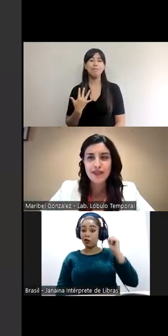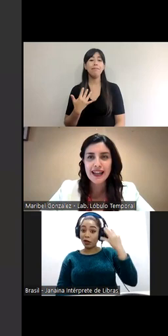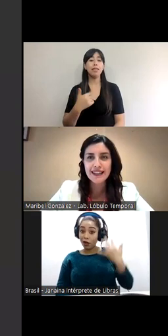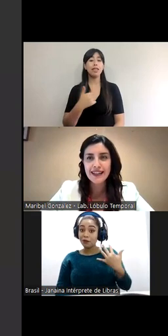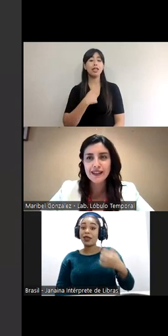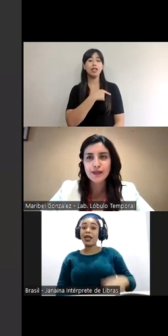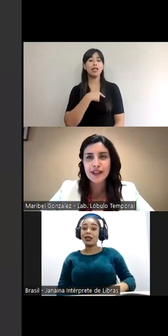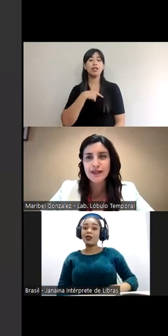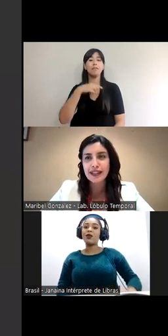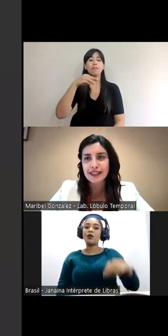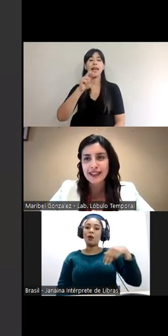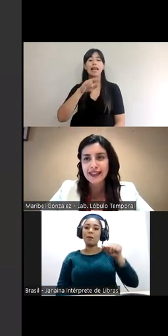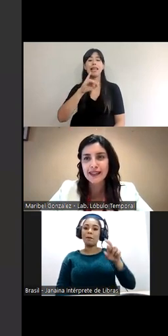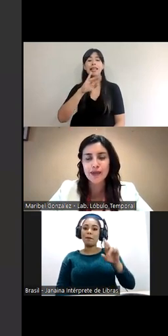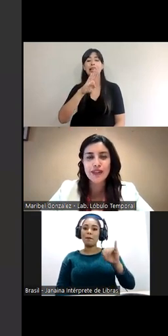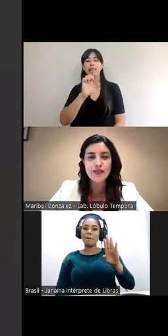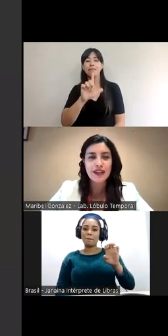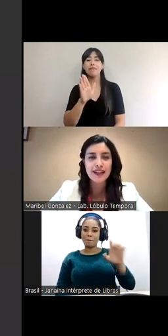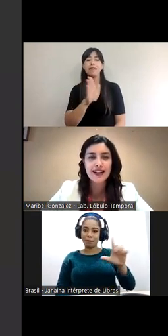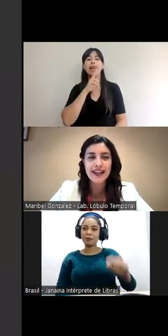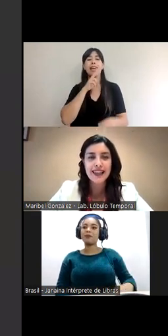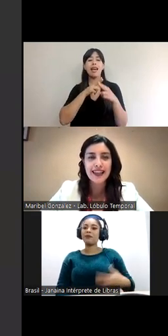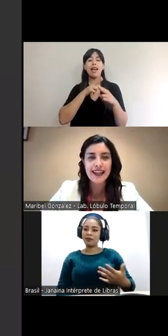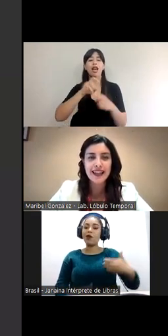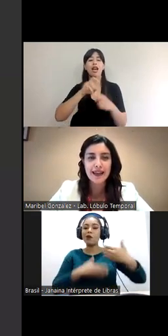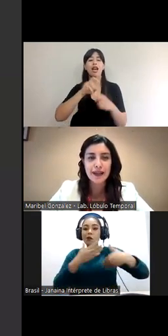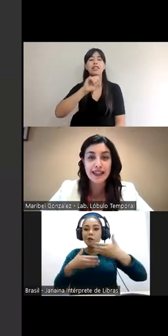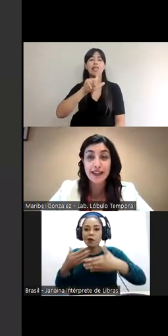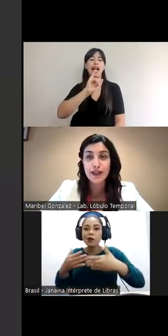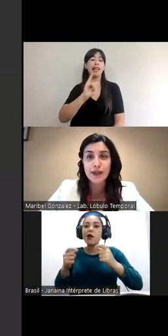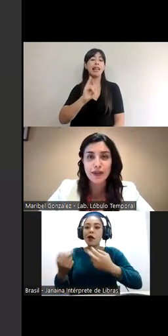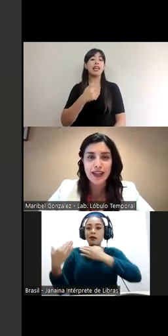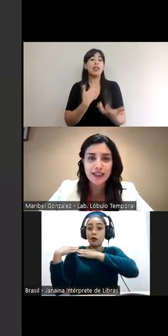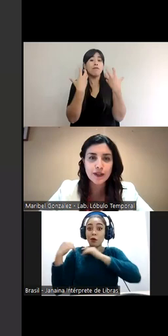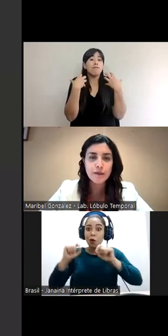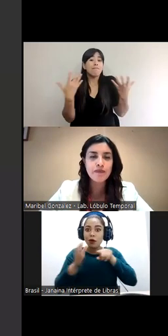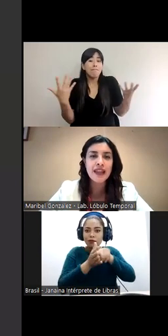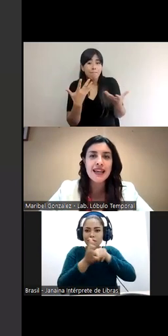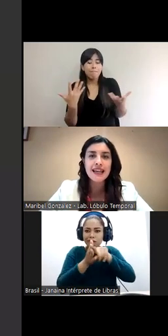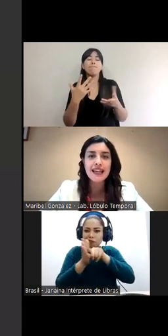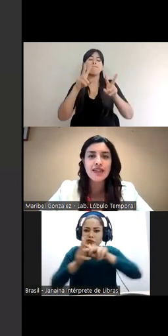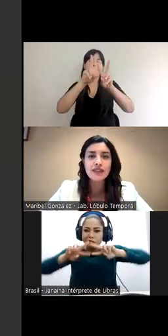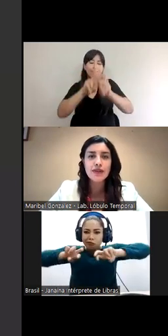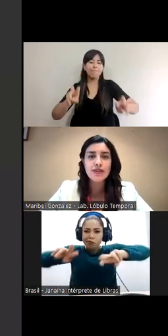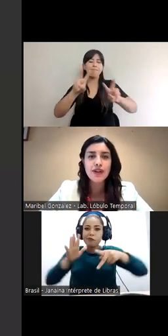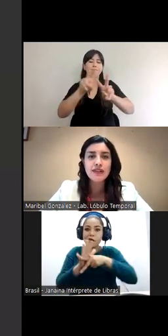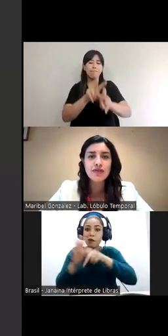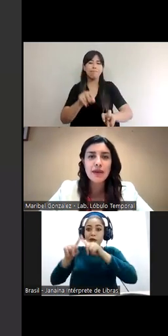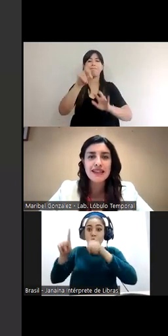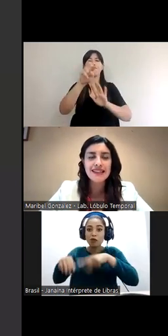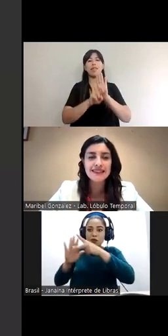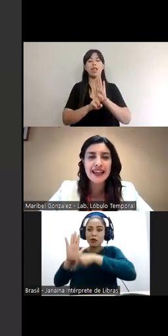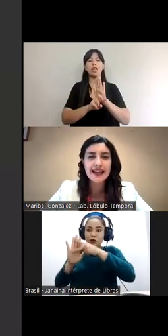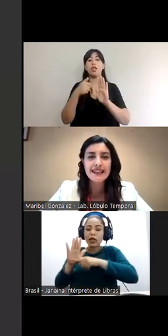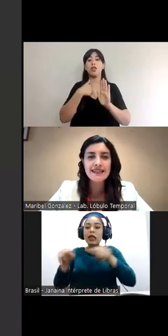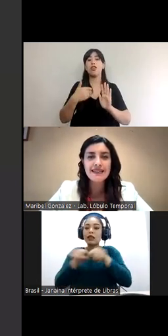Maribel González y estuve durante este proceso encargada de la investigación del proyecto. Y a continuación voy